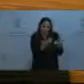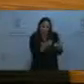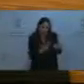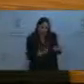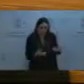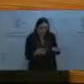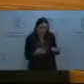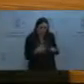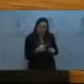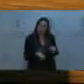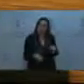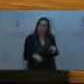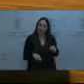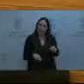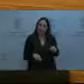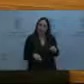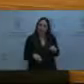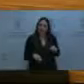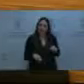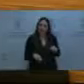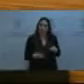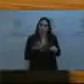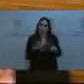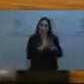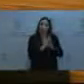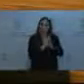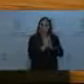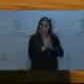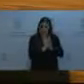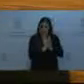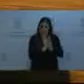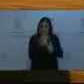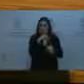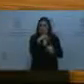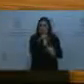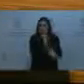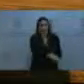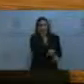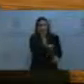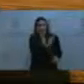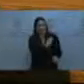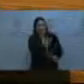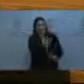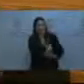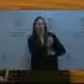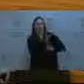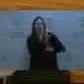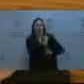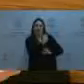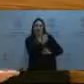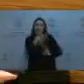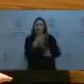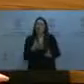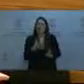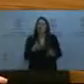dado. Y lo que sí les pido a la hora de trasladarnos es esa obligatoriedad. Porque yo creo que aquí siempre, sobre todo